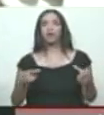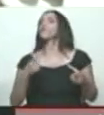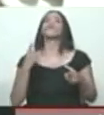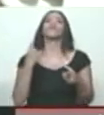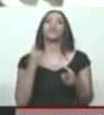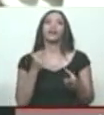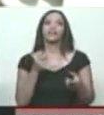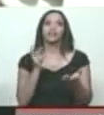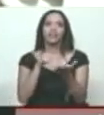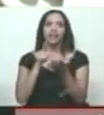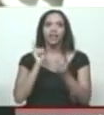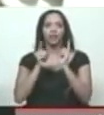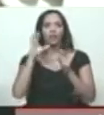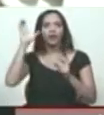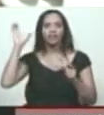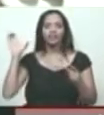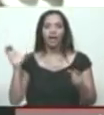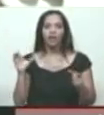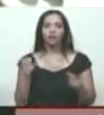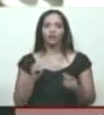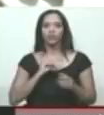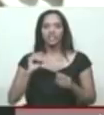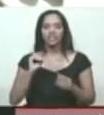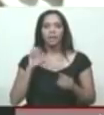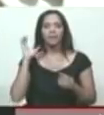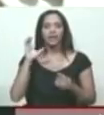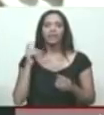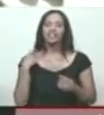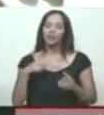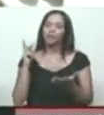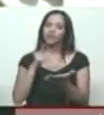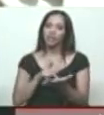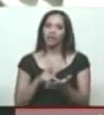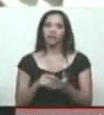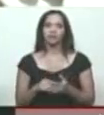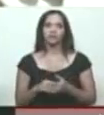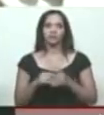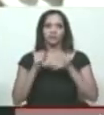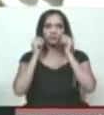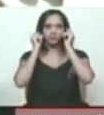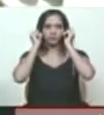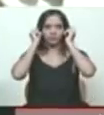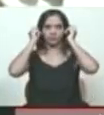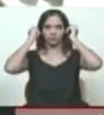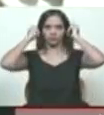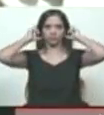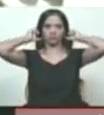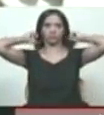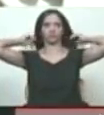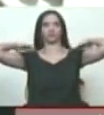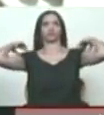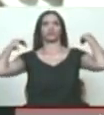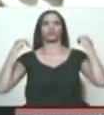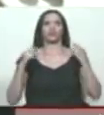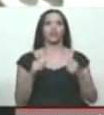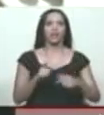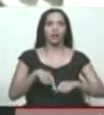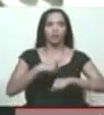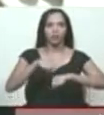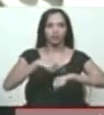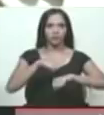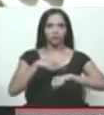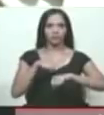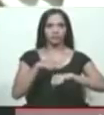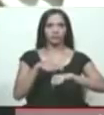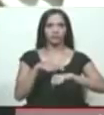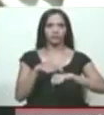llegar a algunos estados del occidente del país y bueno, tenemos que llegar, vamos a llegar. Y en las próximas horas se